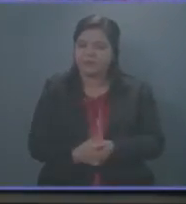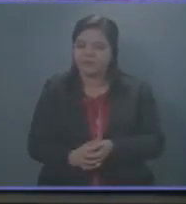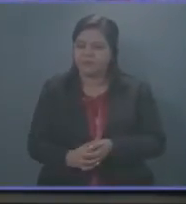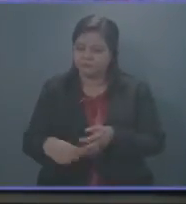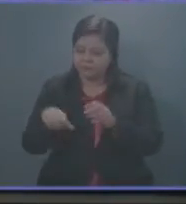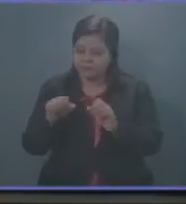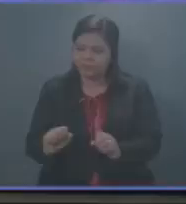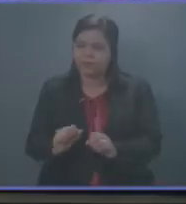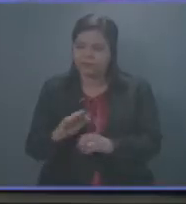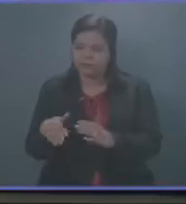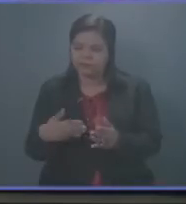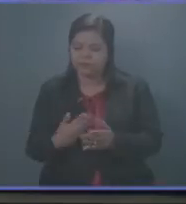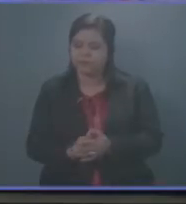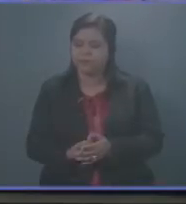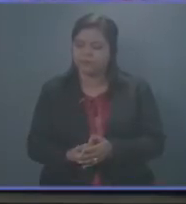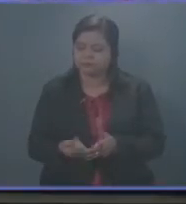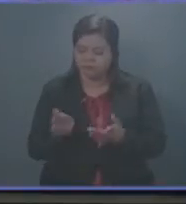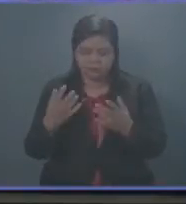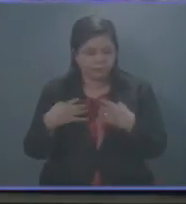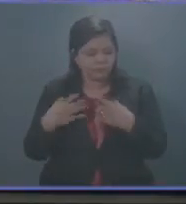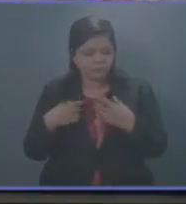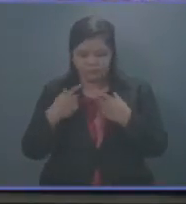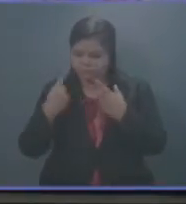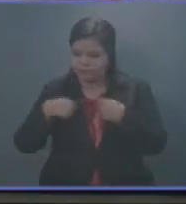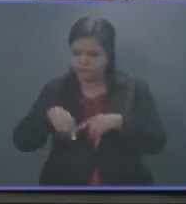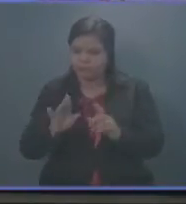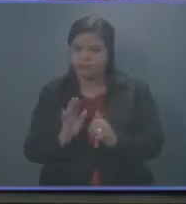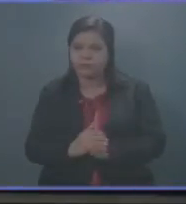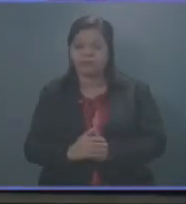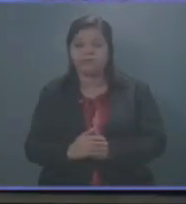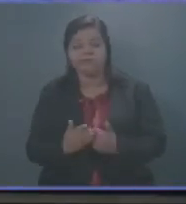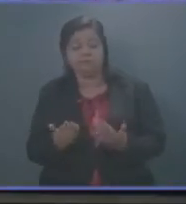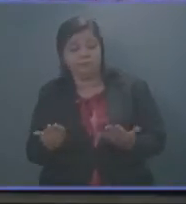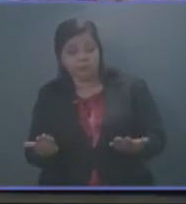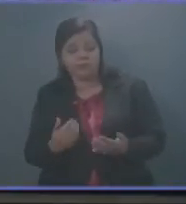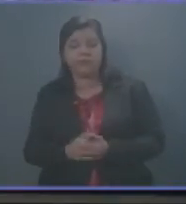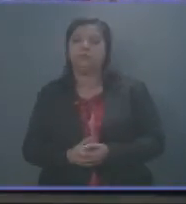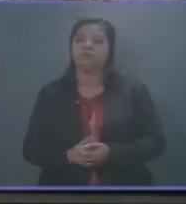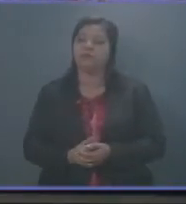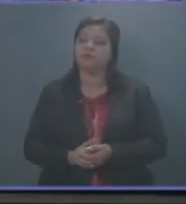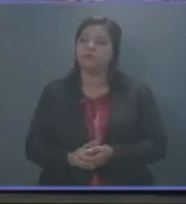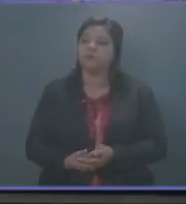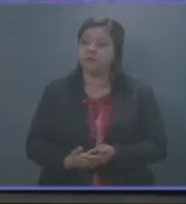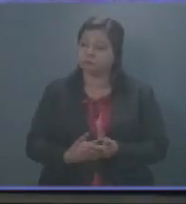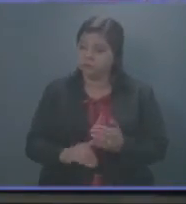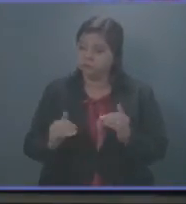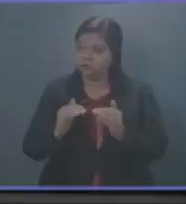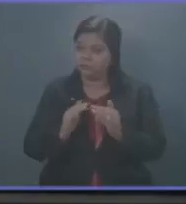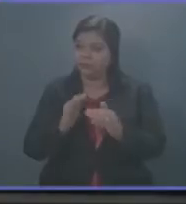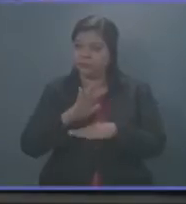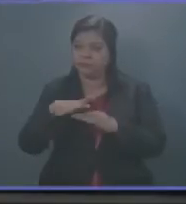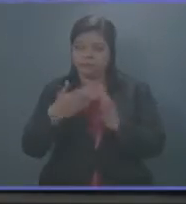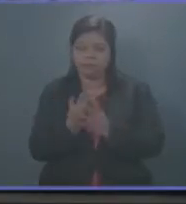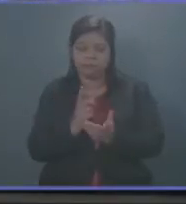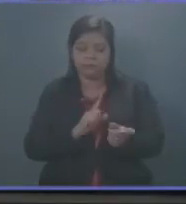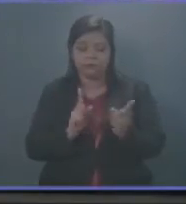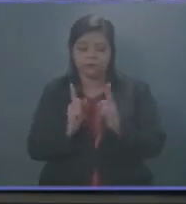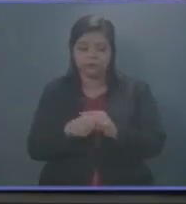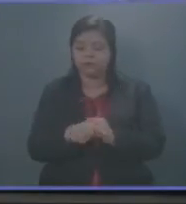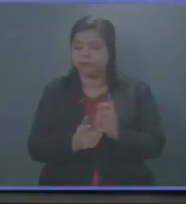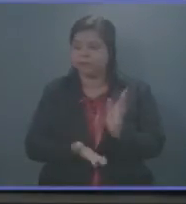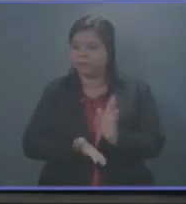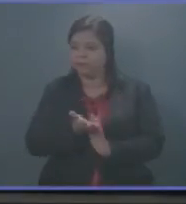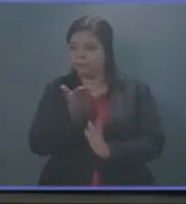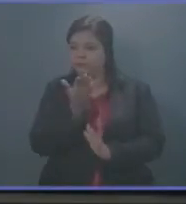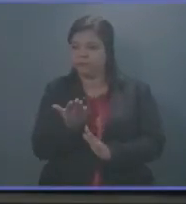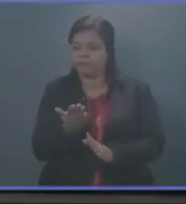capacidades y virtudes que los acompañarán toda la vida. Pero que además promoverán cambios que superen las expectativas,